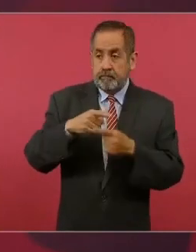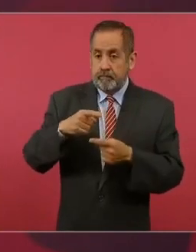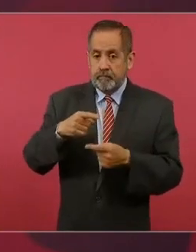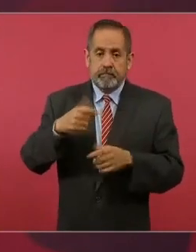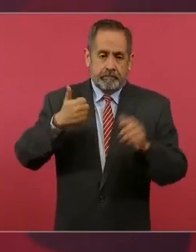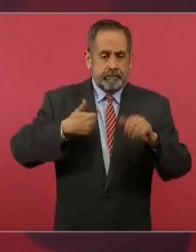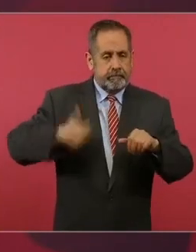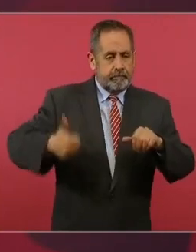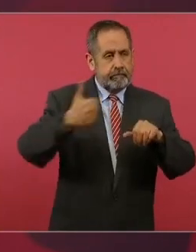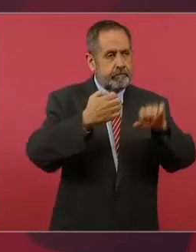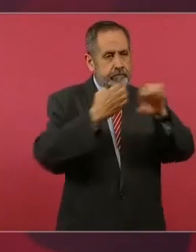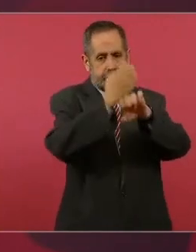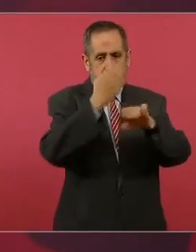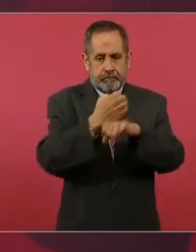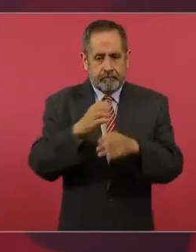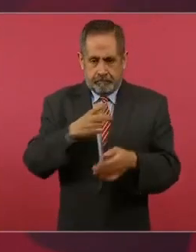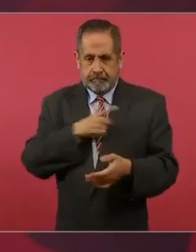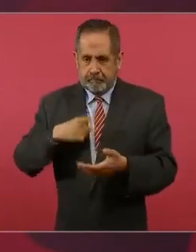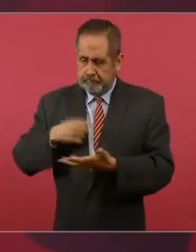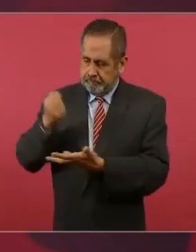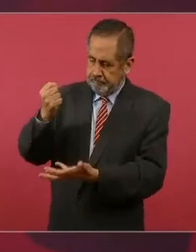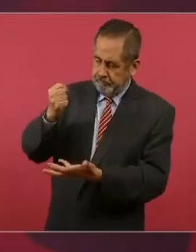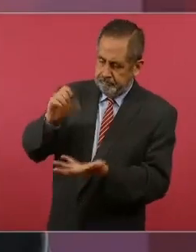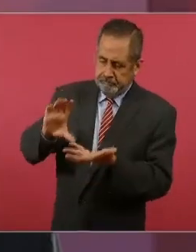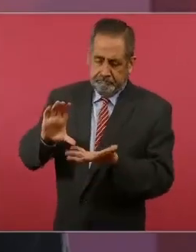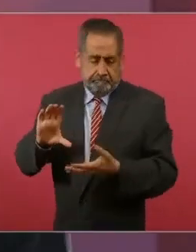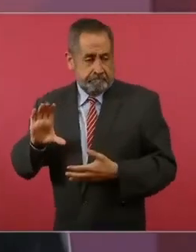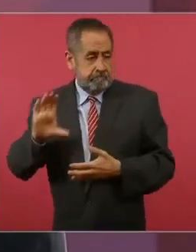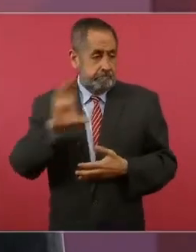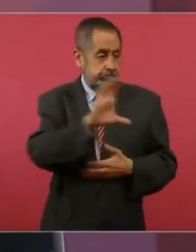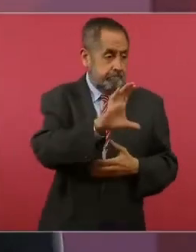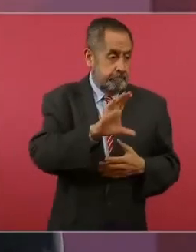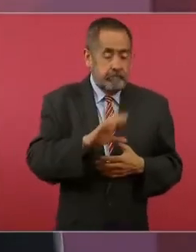de los estados. Entonces, para pagar,